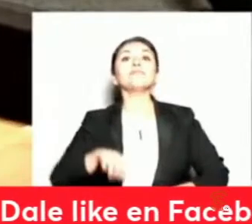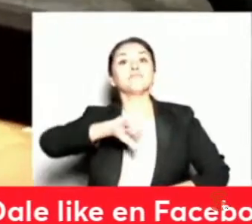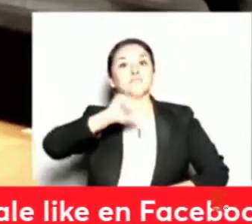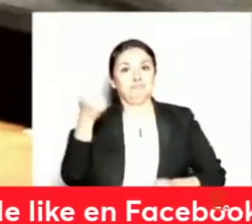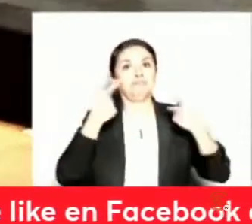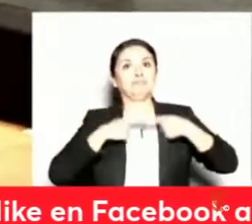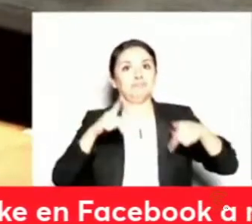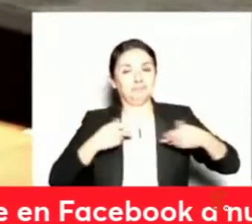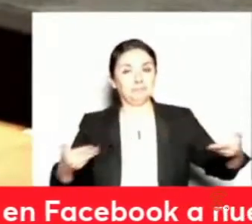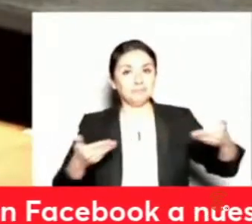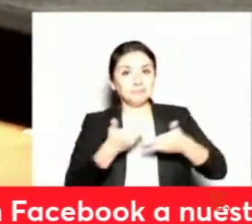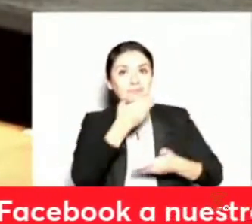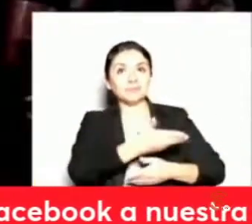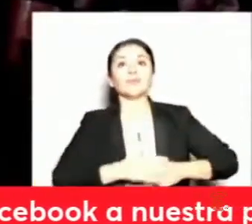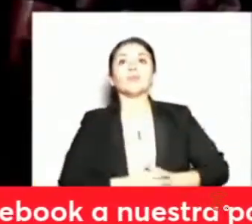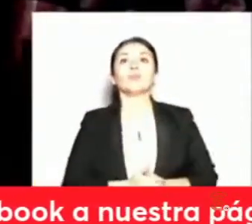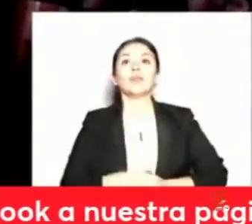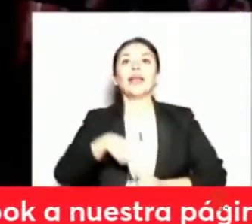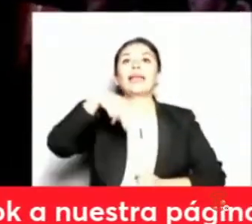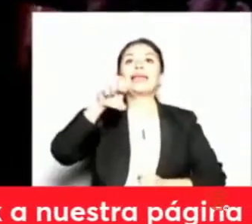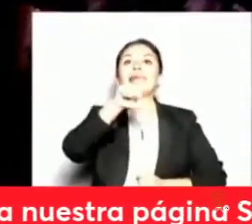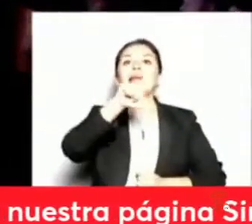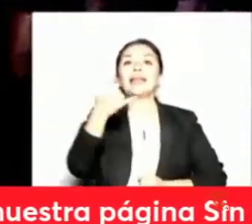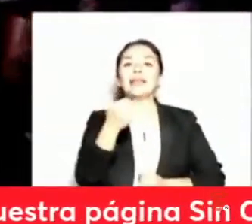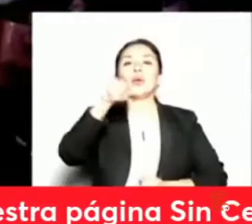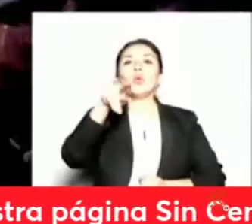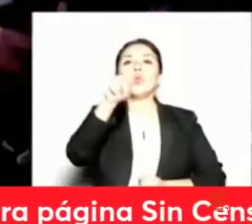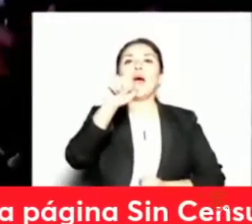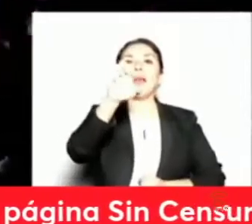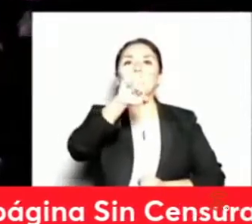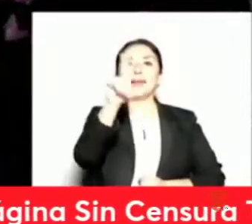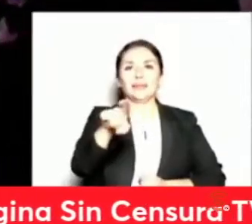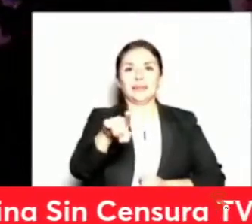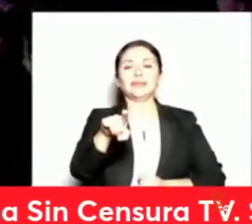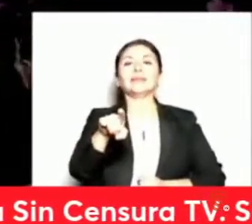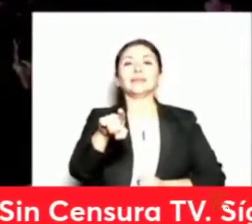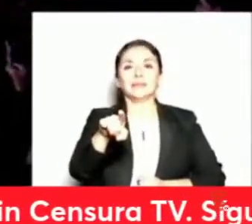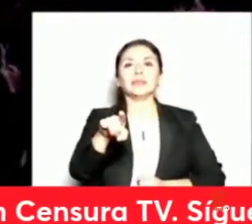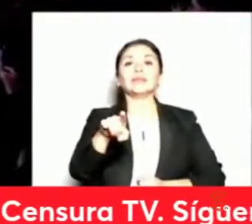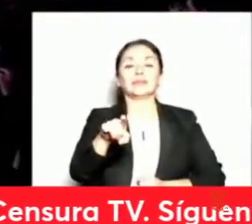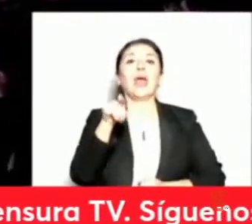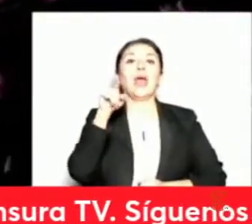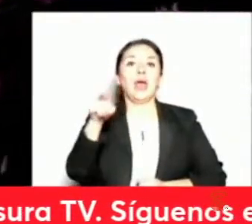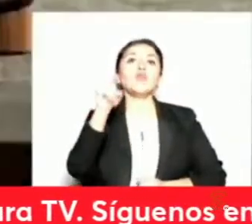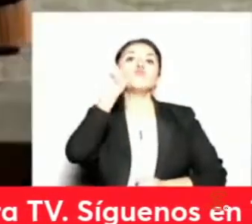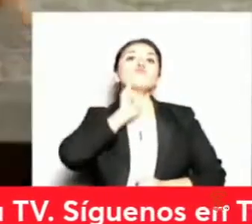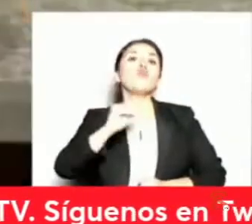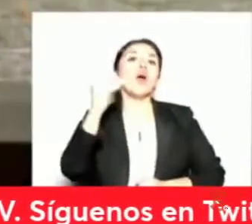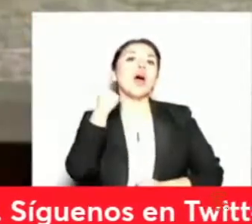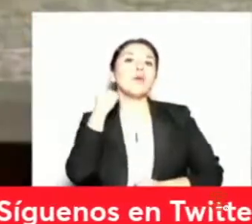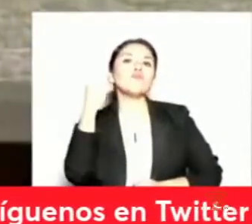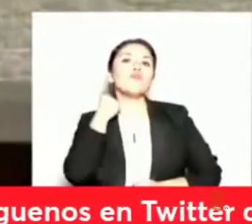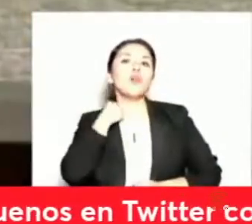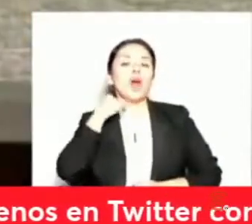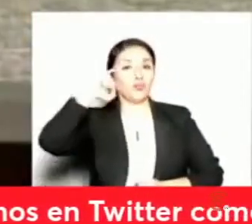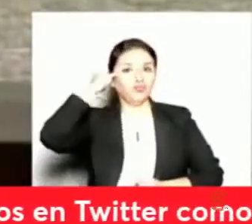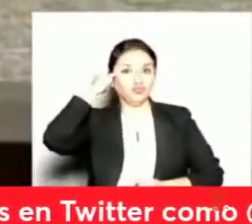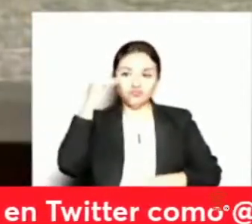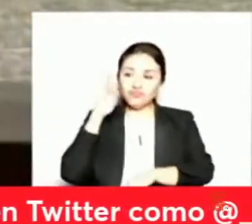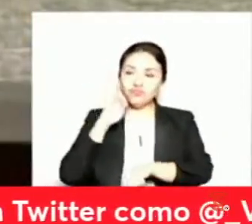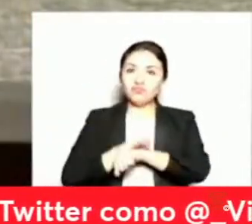Continuamos con Nelly Juárez. Es una abogada